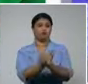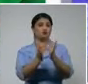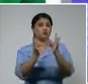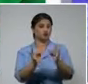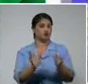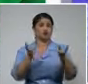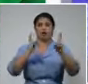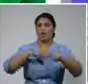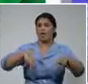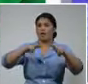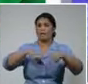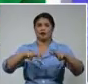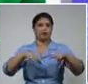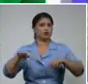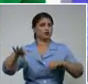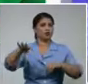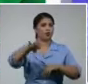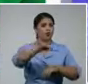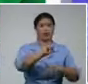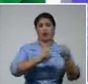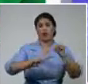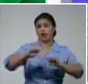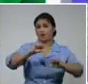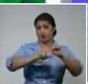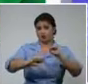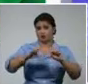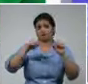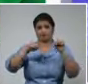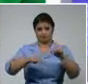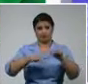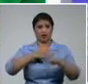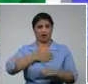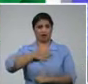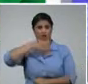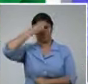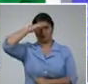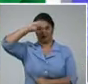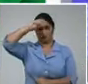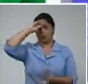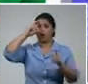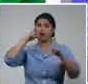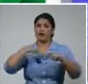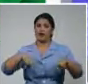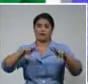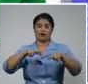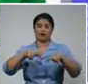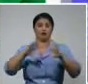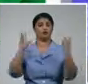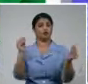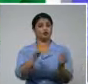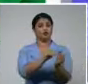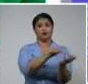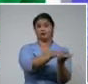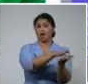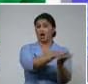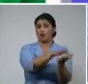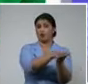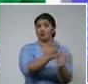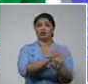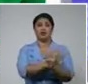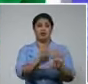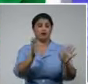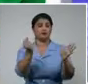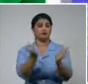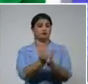los laboratorios dispersos en nuestro territorio nacional. Se acumulan ya, resultaron positivas